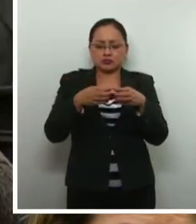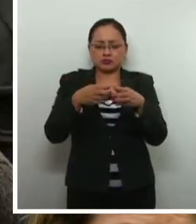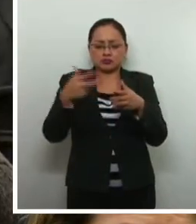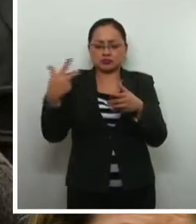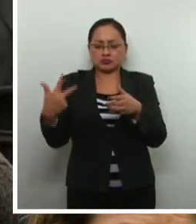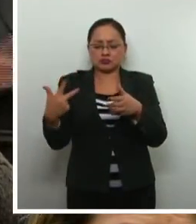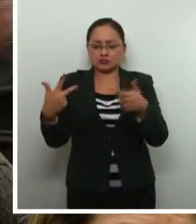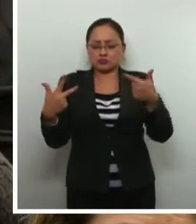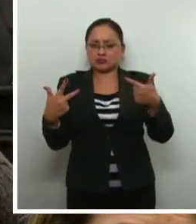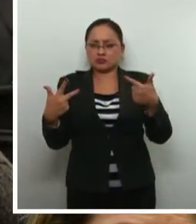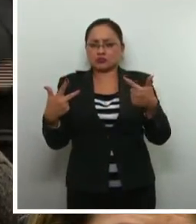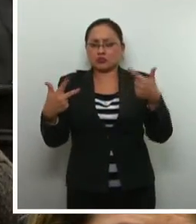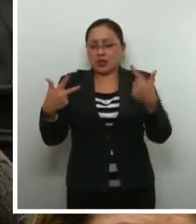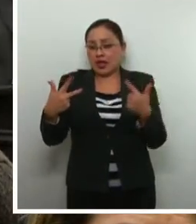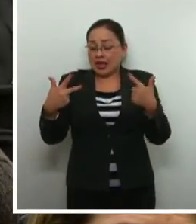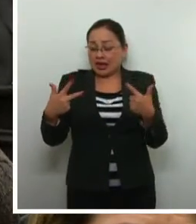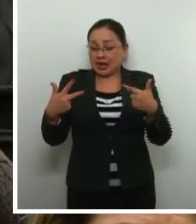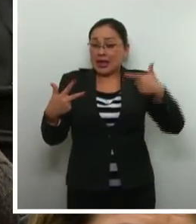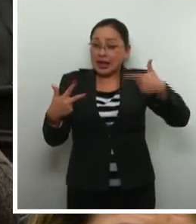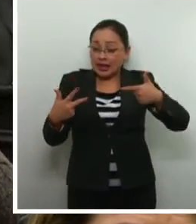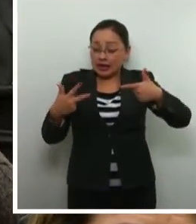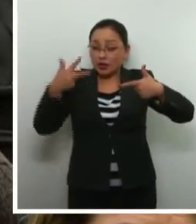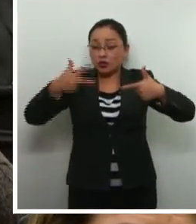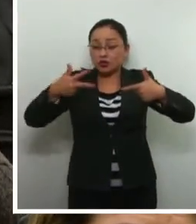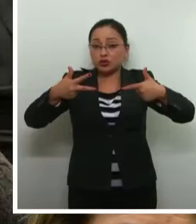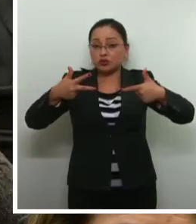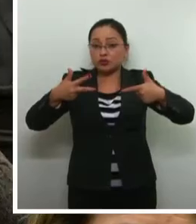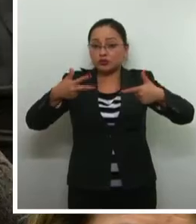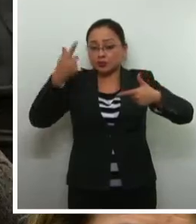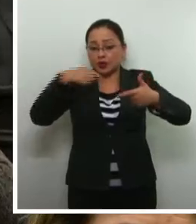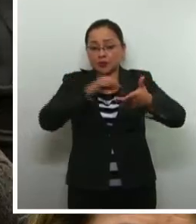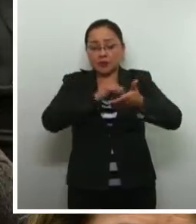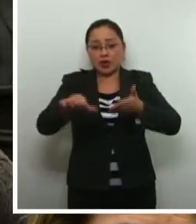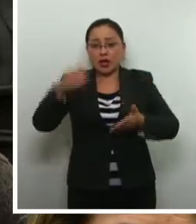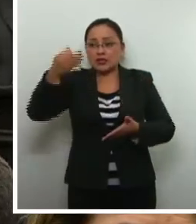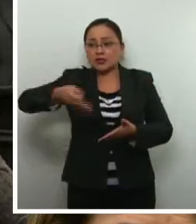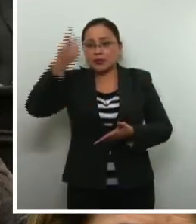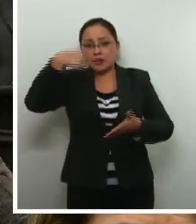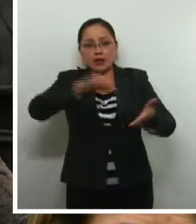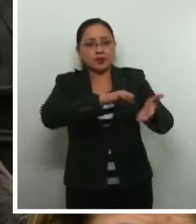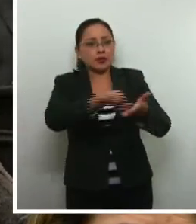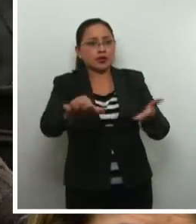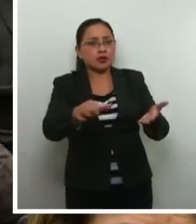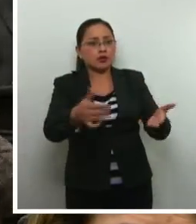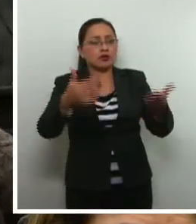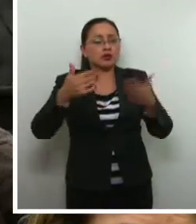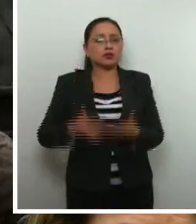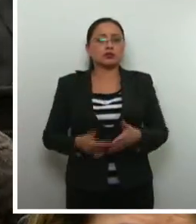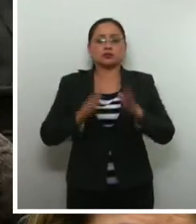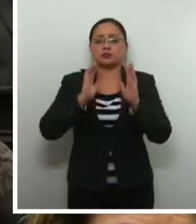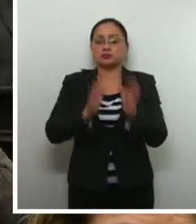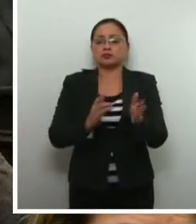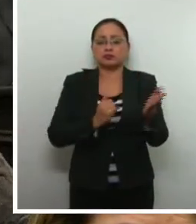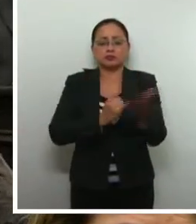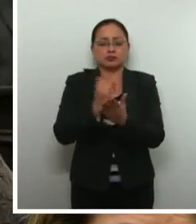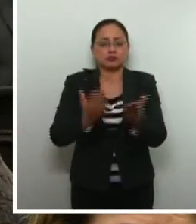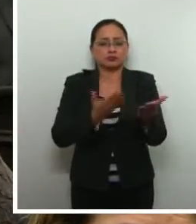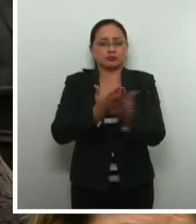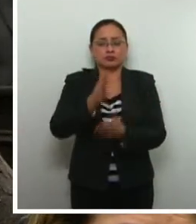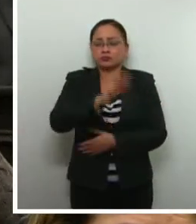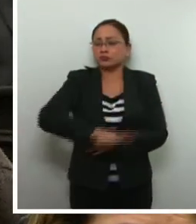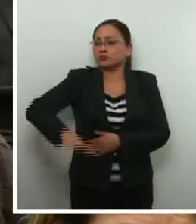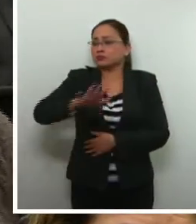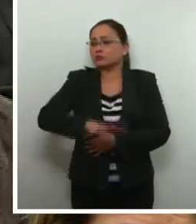8 del apartado G, ¿sí? Y se aceptó la eliminación, cuando en términos de la interpretación que